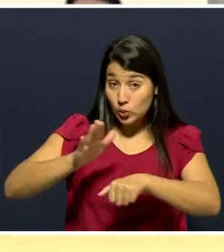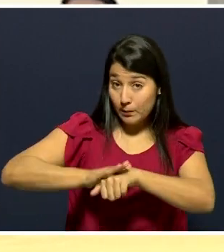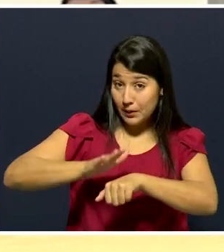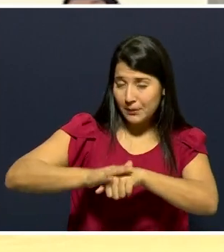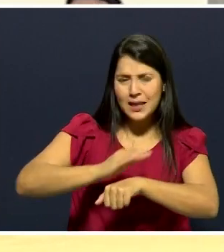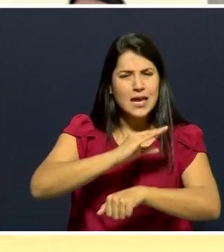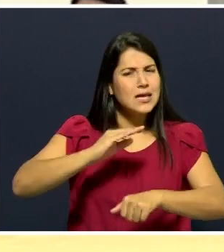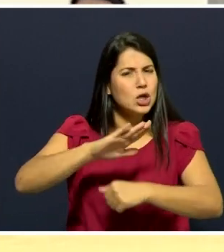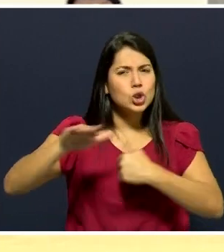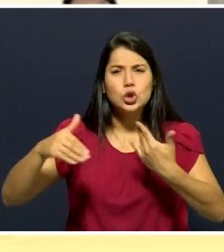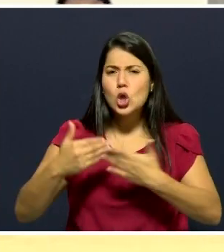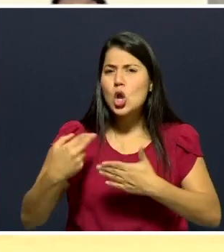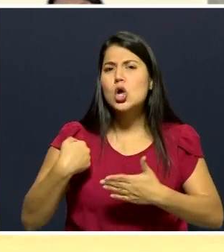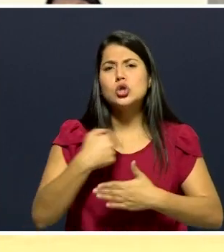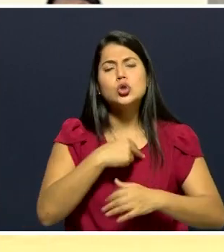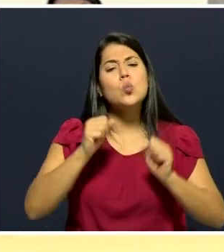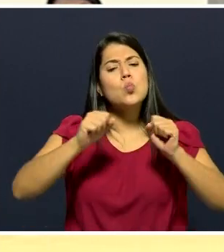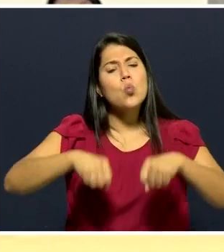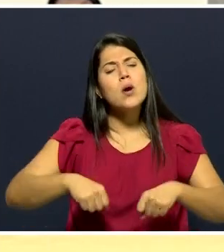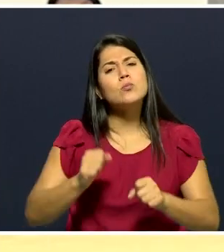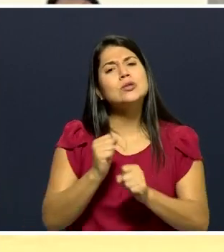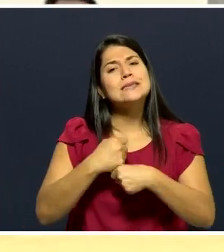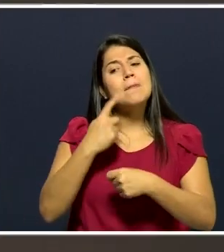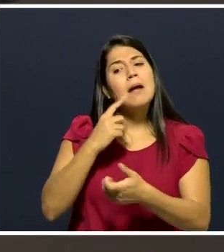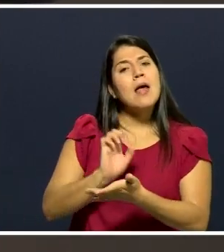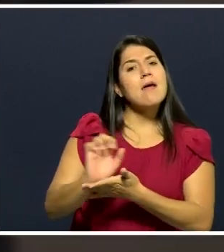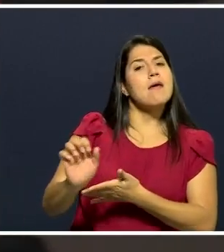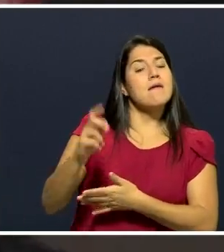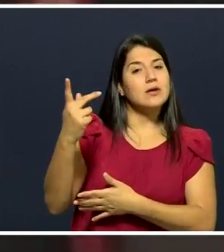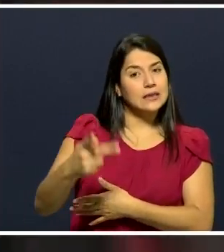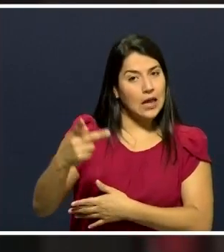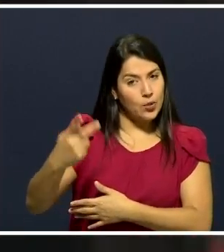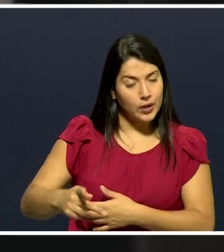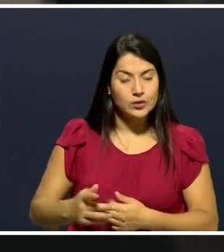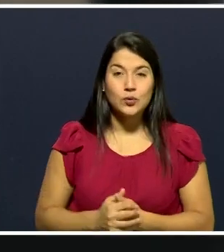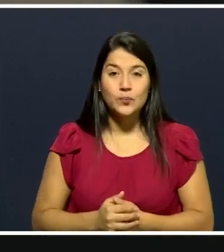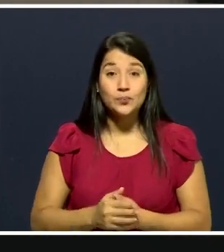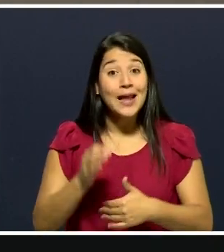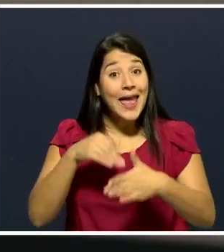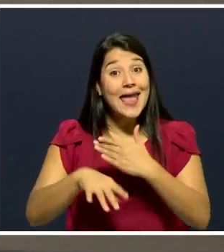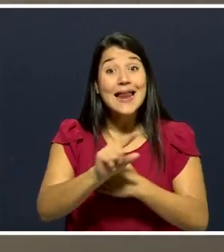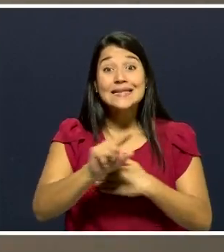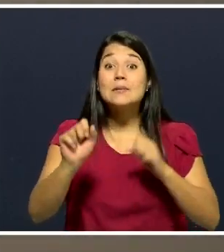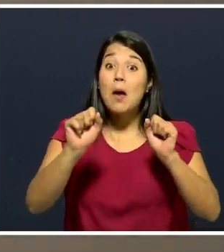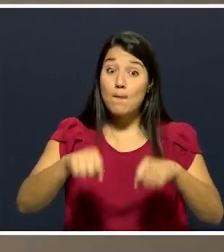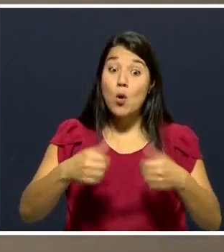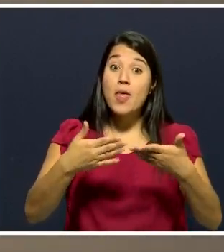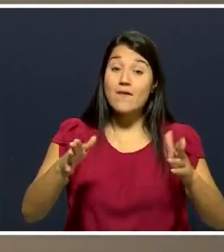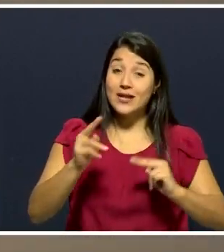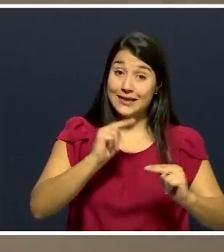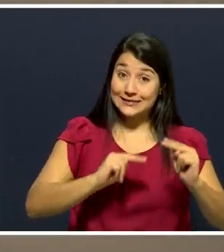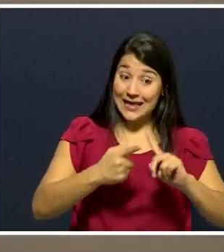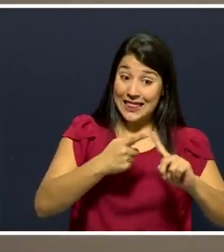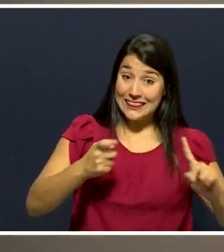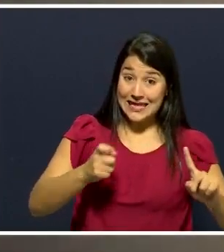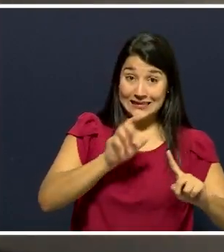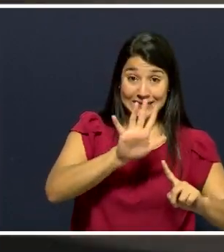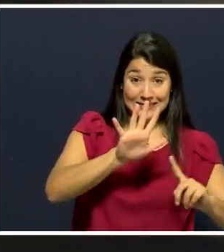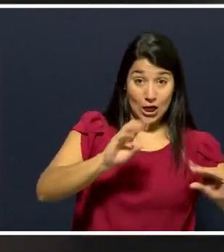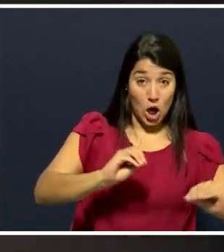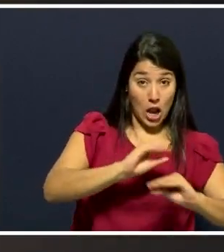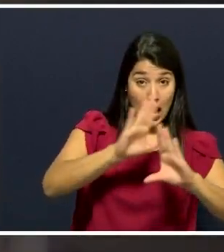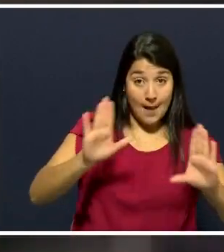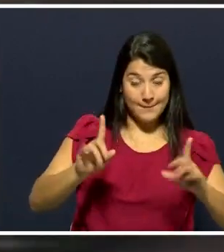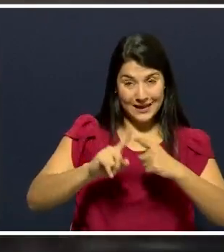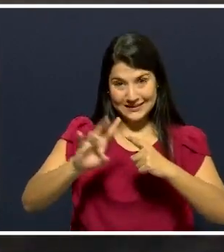lo que podamos hacer para mitigar ese riesgo. Entre semana podrán prestar el servicio de 5 de la mañana a 7 de la